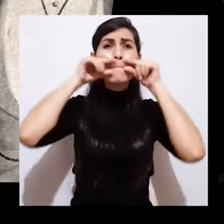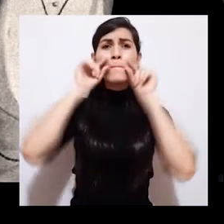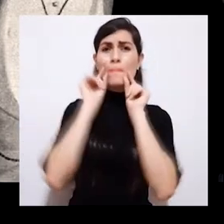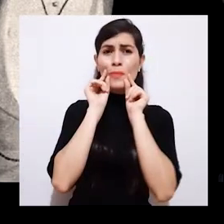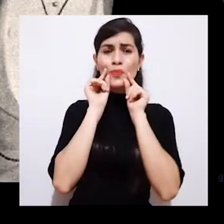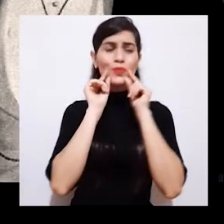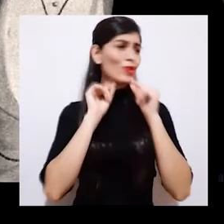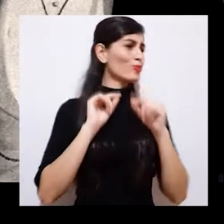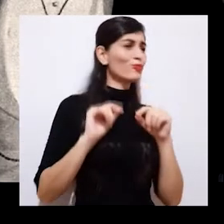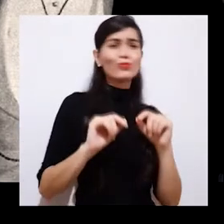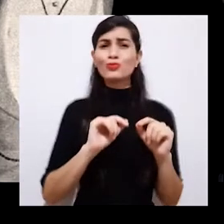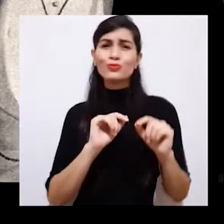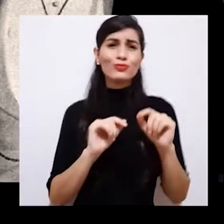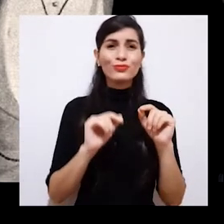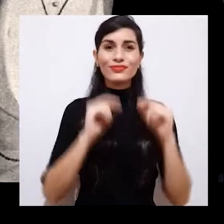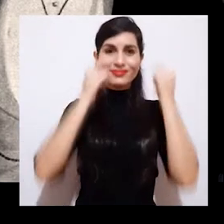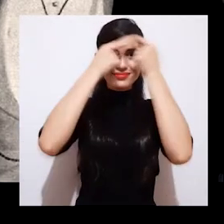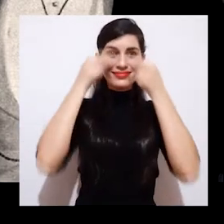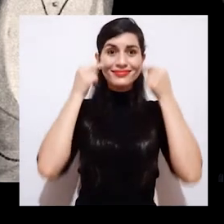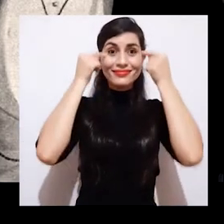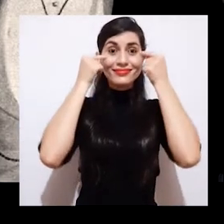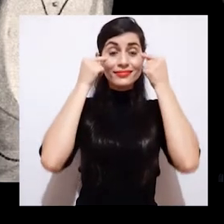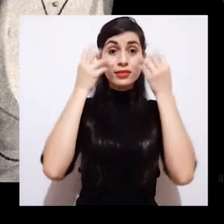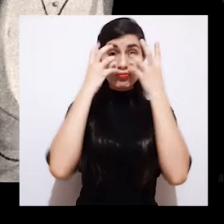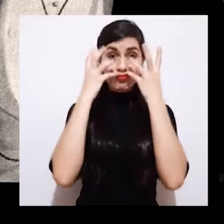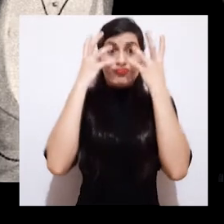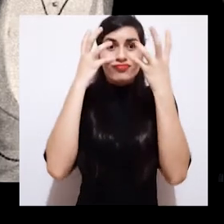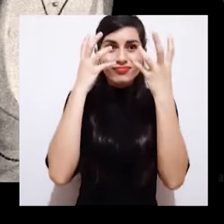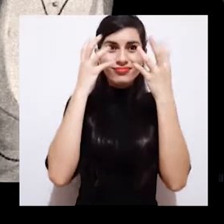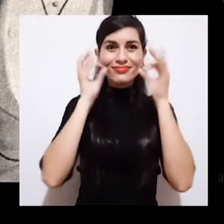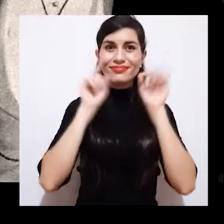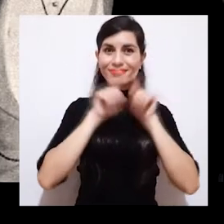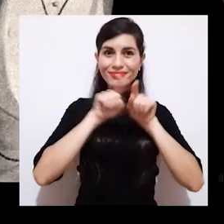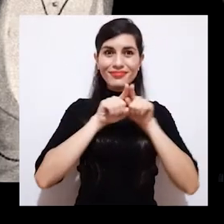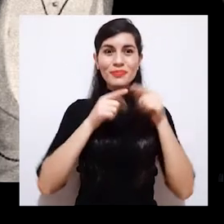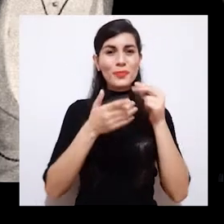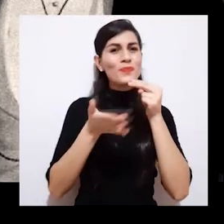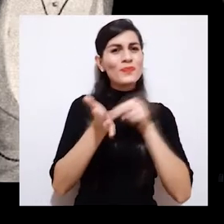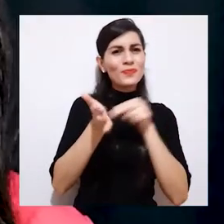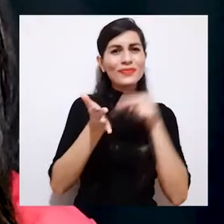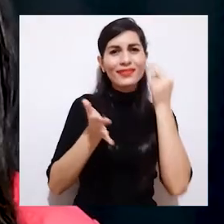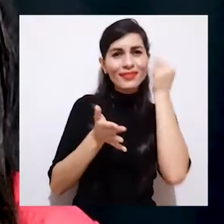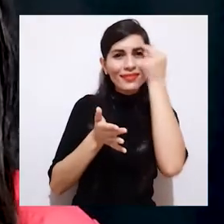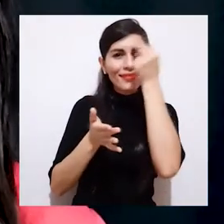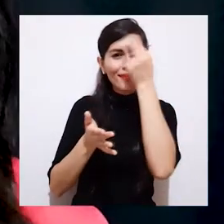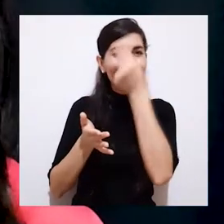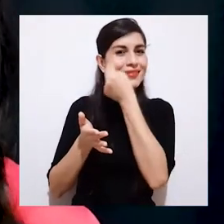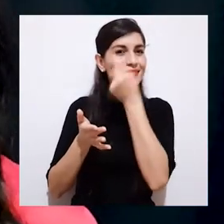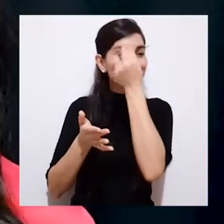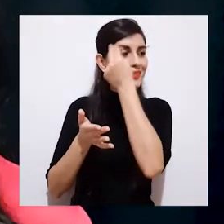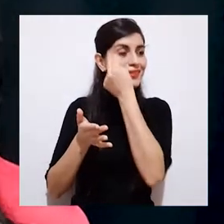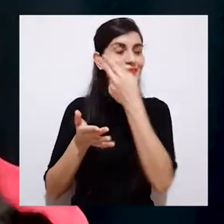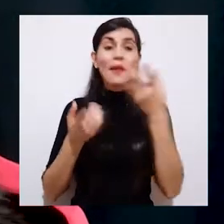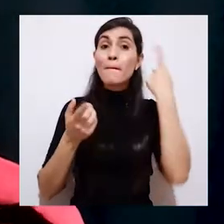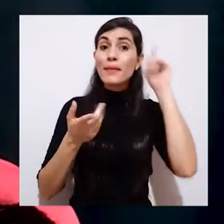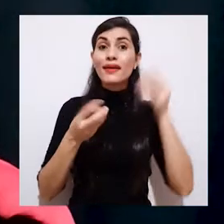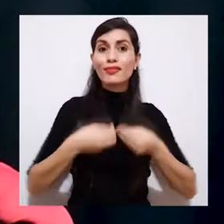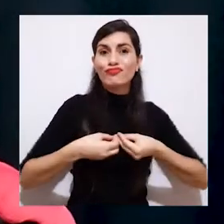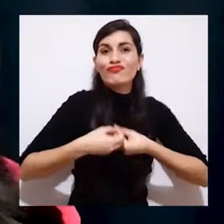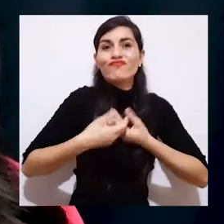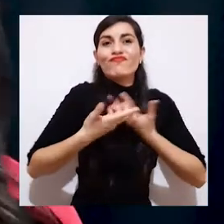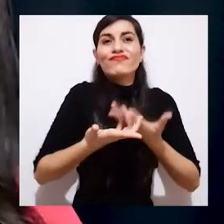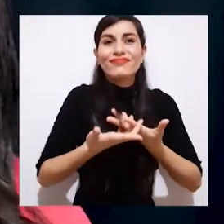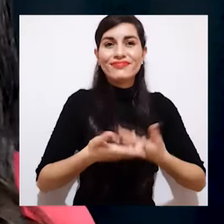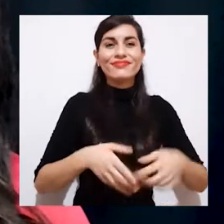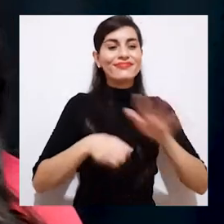cual él utilizaba el maquillaje para aumentar la expresión y así poder resaltar los sentimientos que él quería transmitir en sus películas.